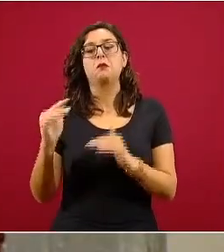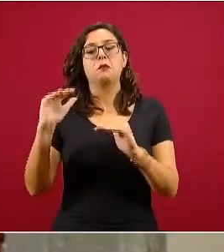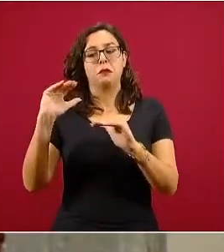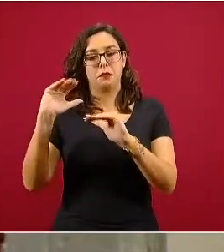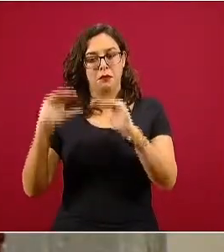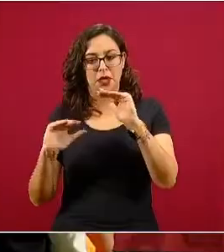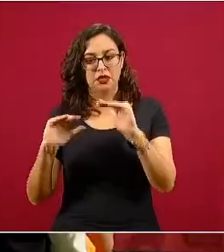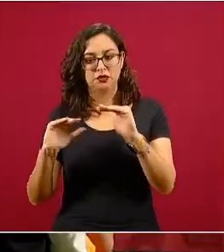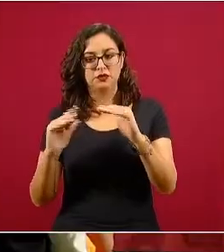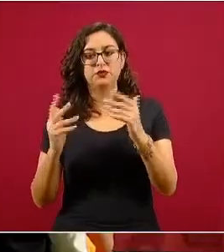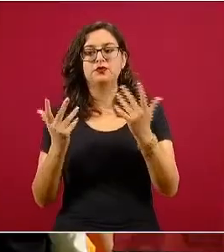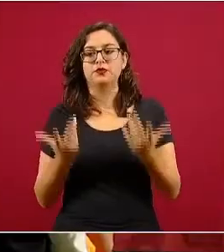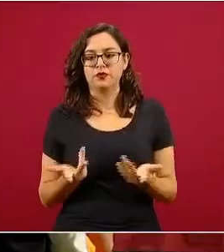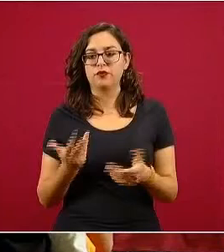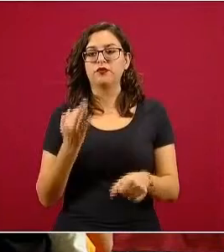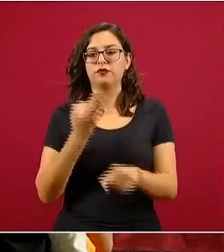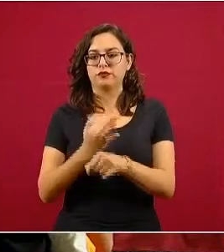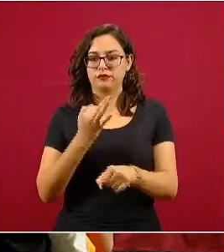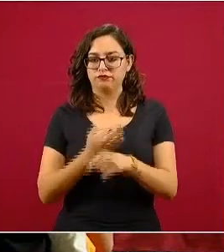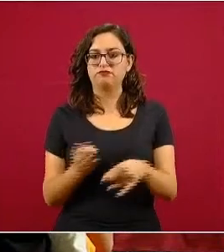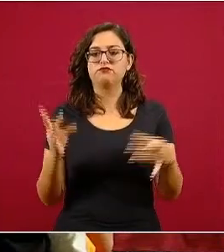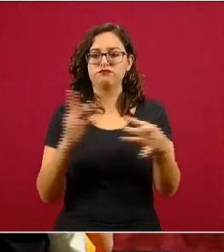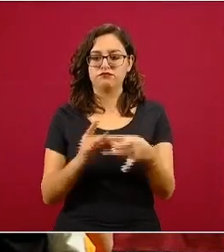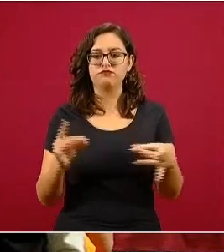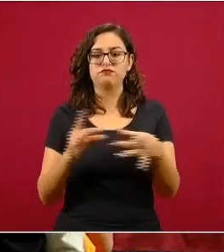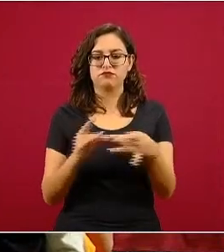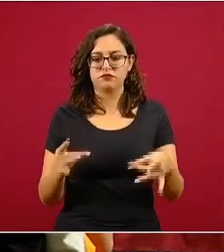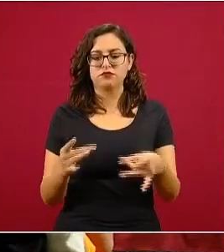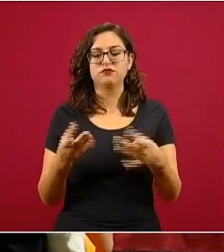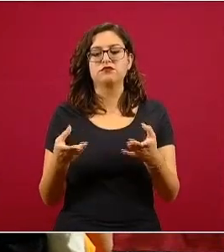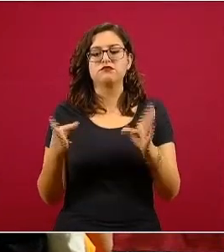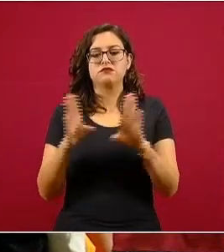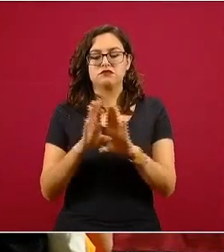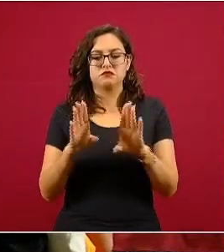33, lo cual ahorita vamos a ver también cómo es un comportamiento